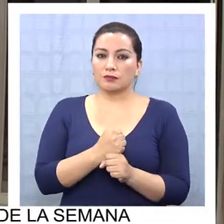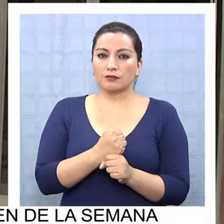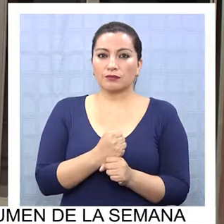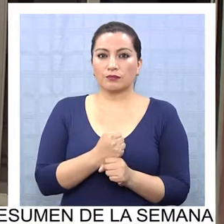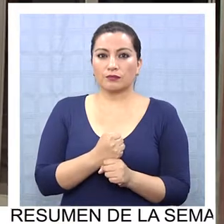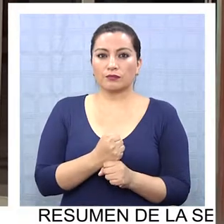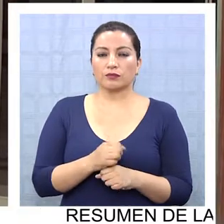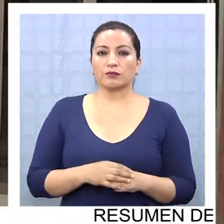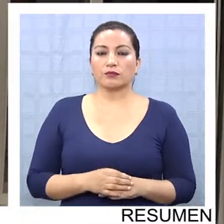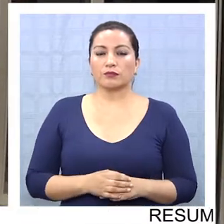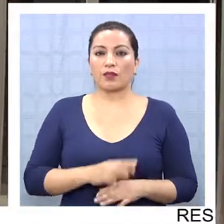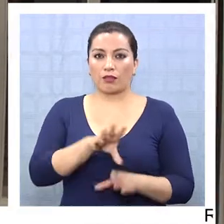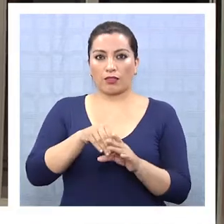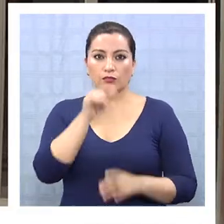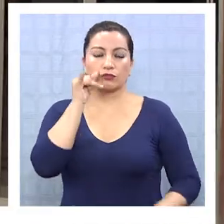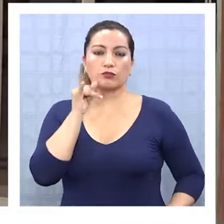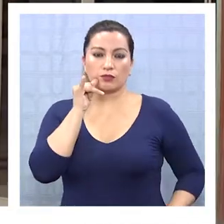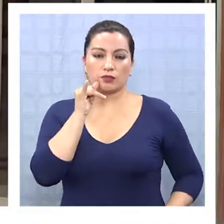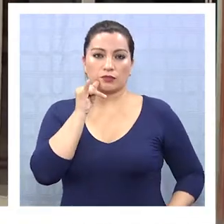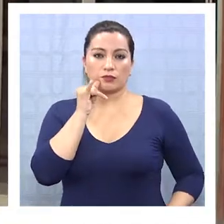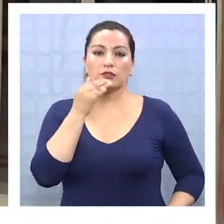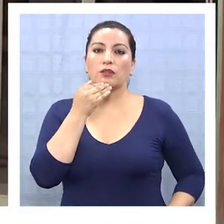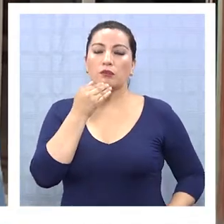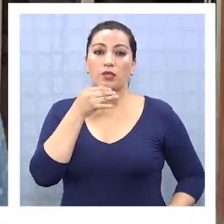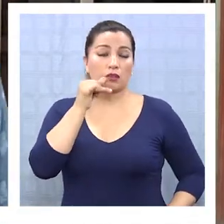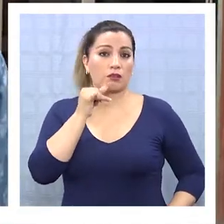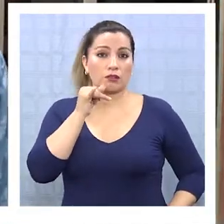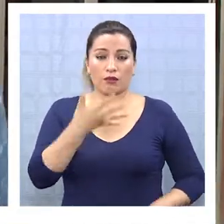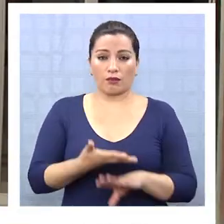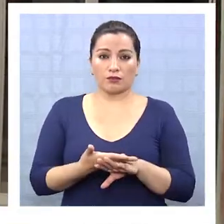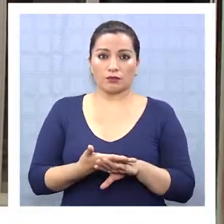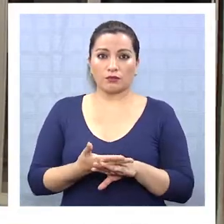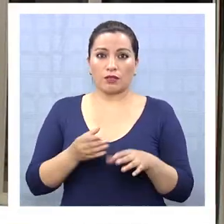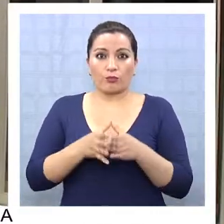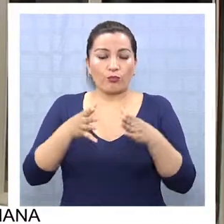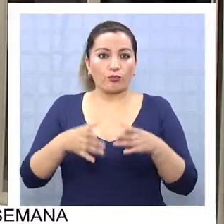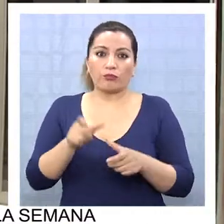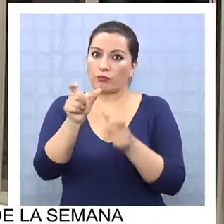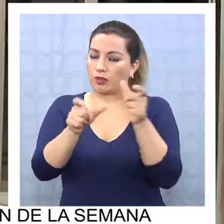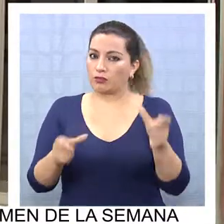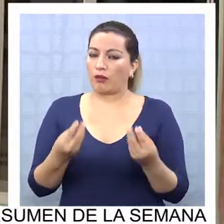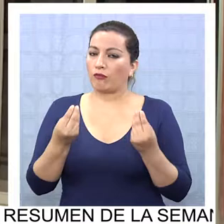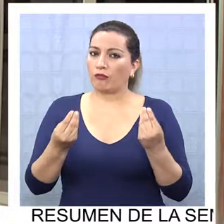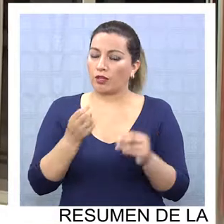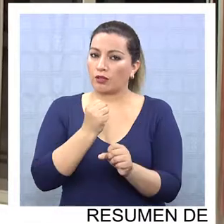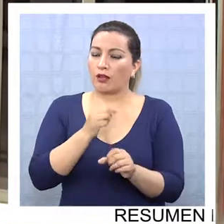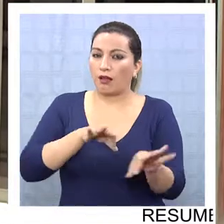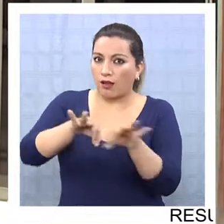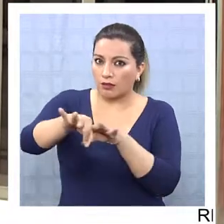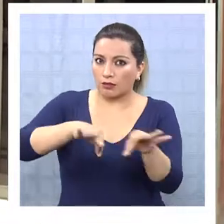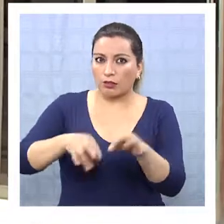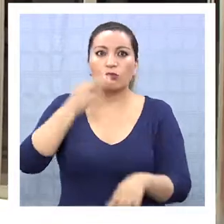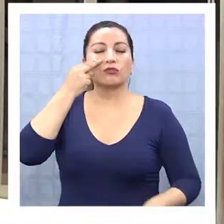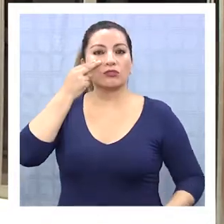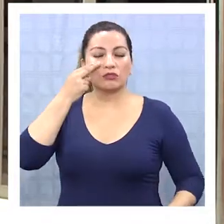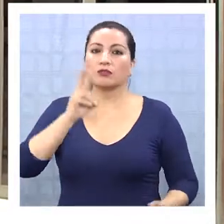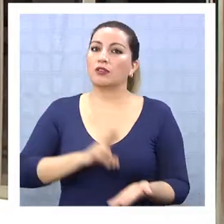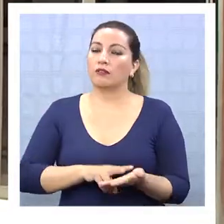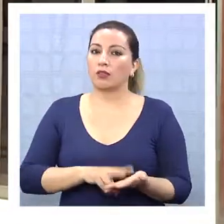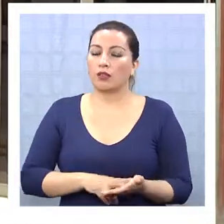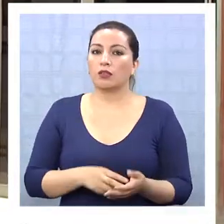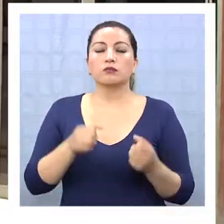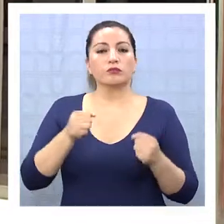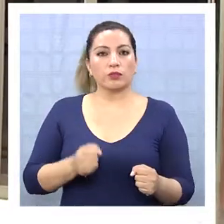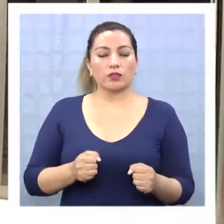en Iquique y también en Iquique hay grandes arquitectos que conocen la realidad